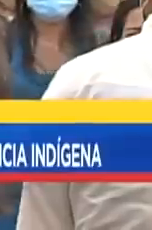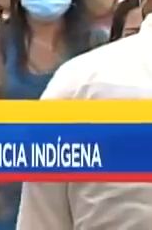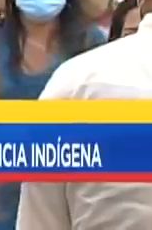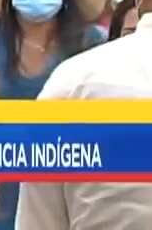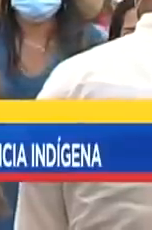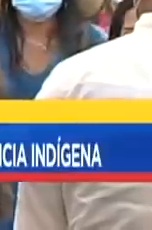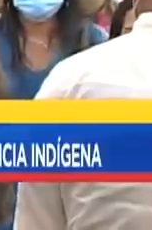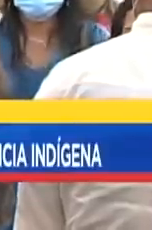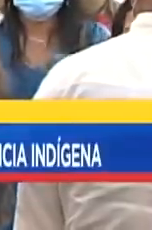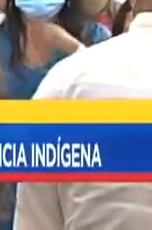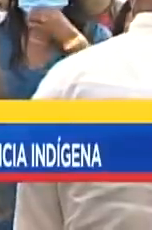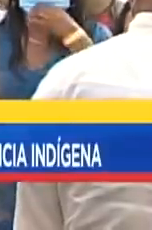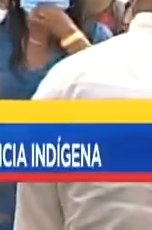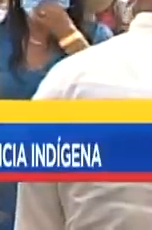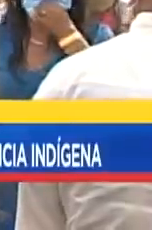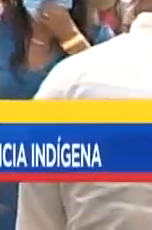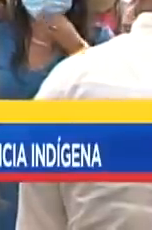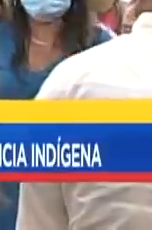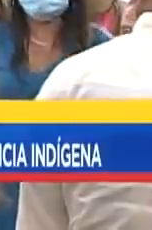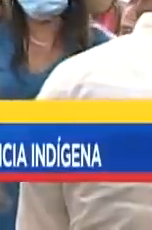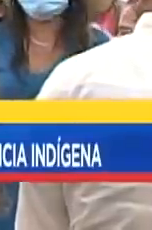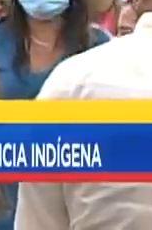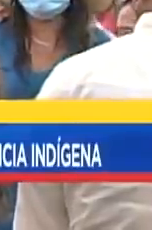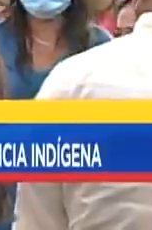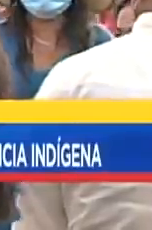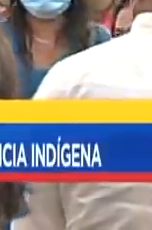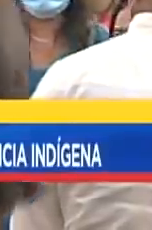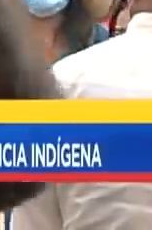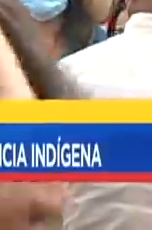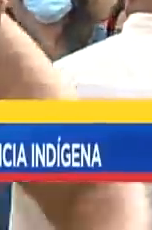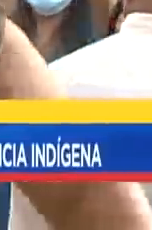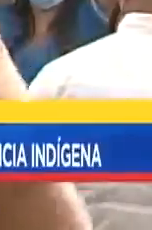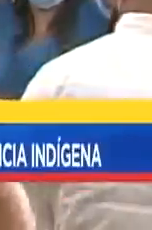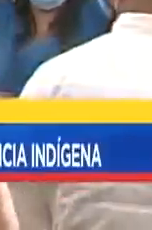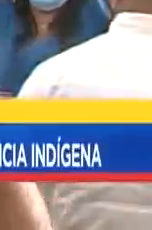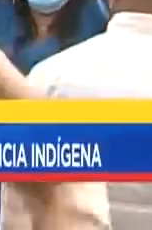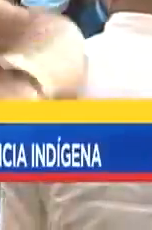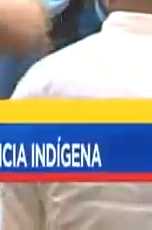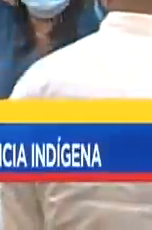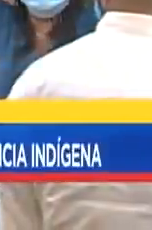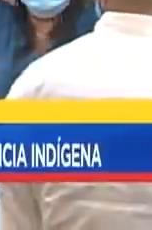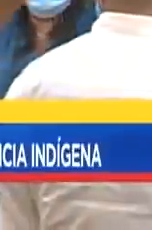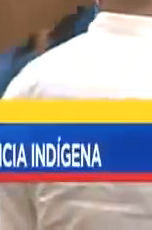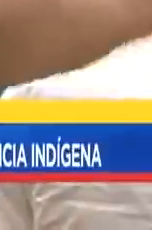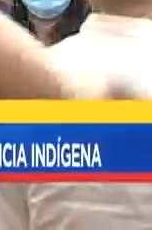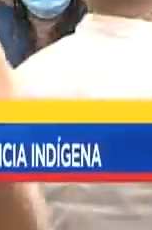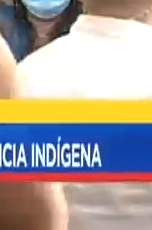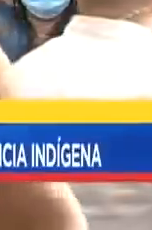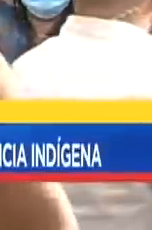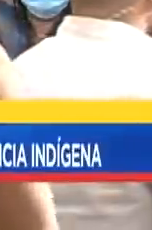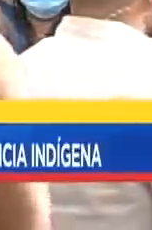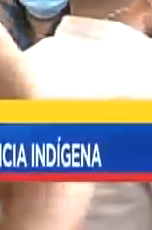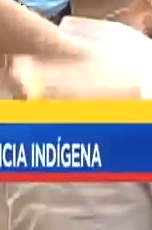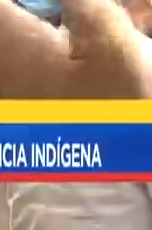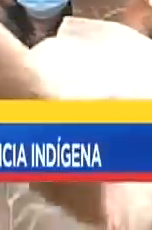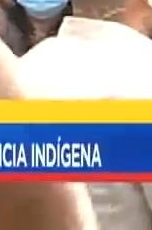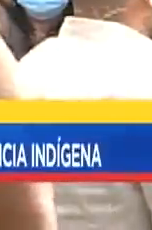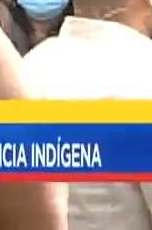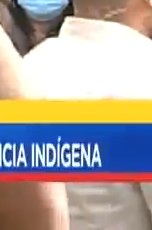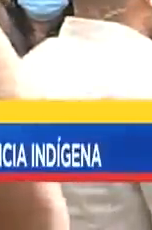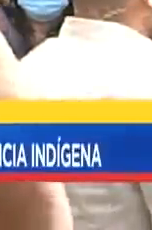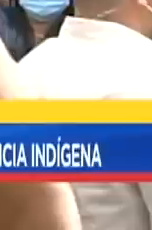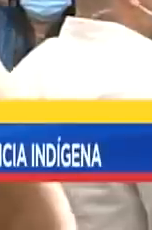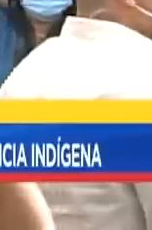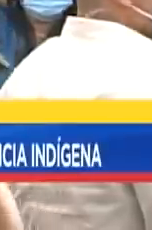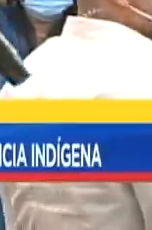indígena Cumanagoto, del estado Anzuategui. Me acompaña también el pueblo Cariño y me abrazan